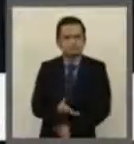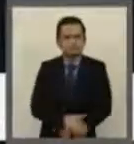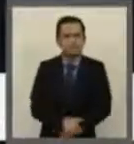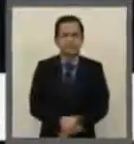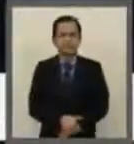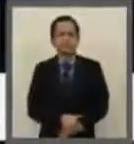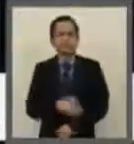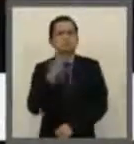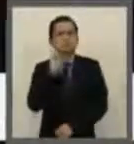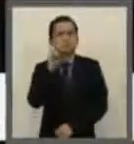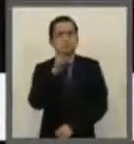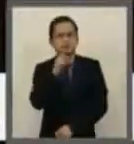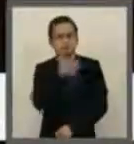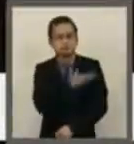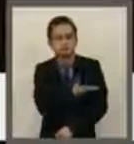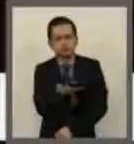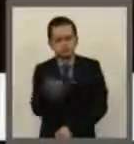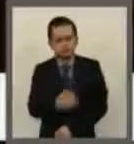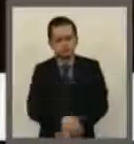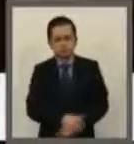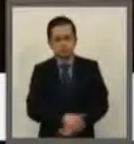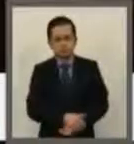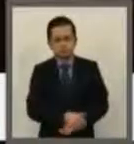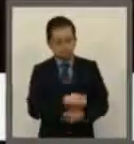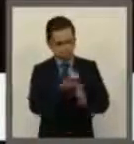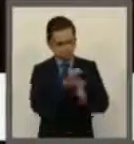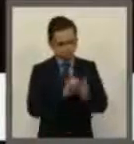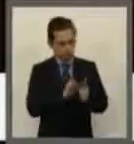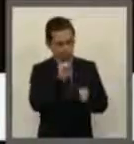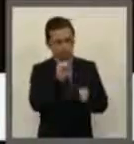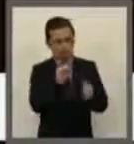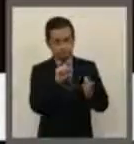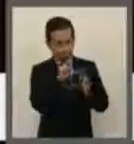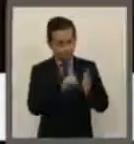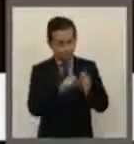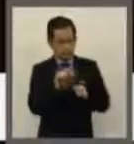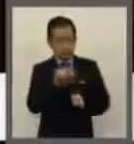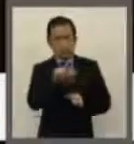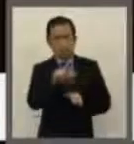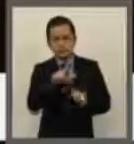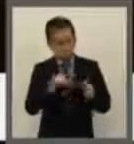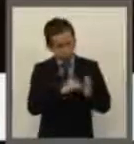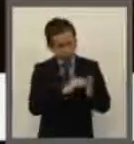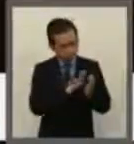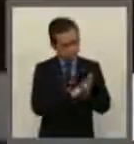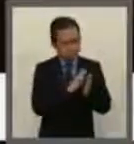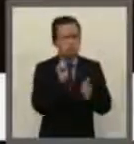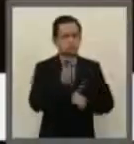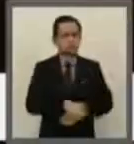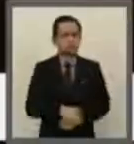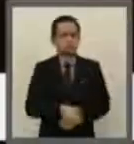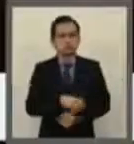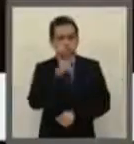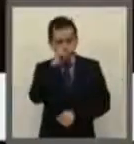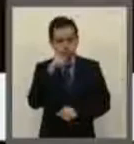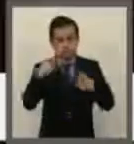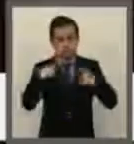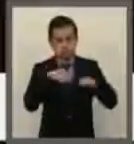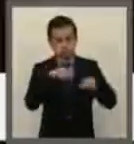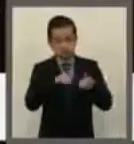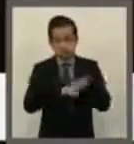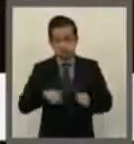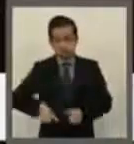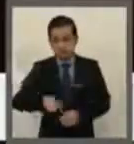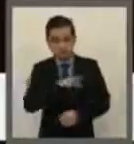27 constitucional establece que ningún servidor público puede percibir una remuneración mayor a la